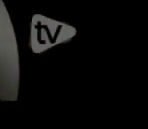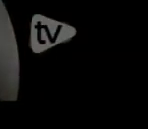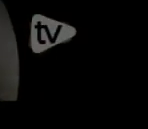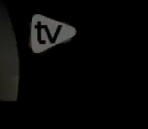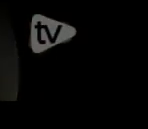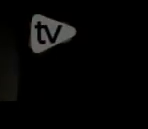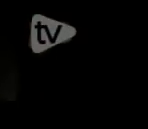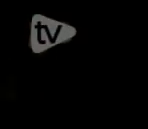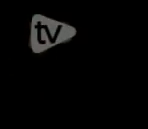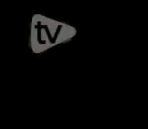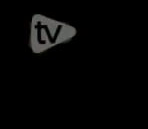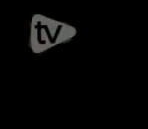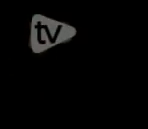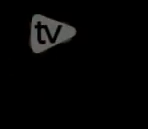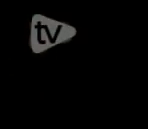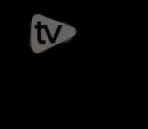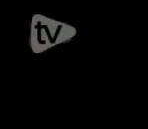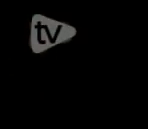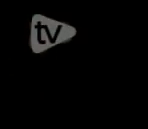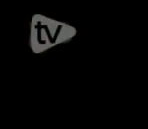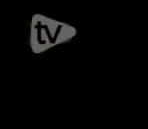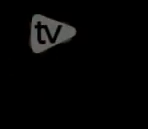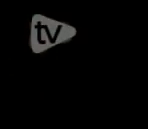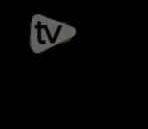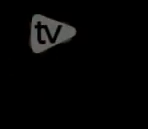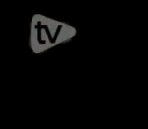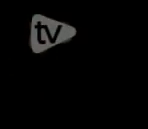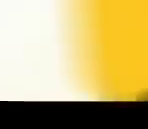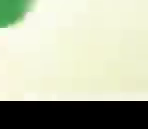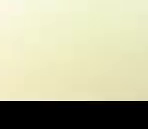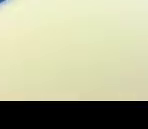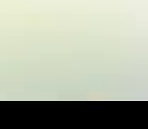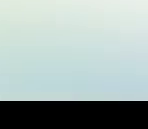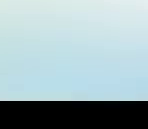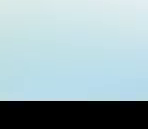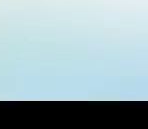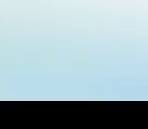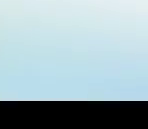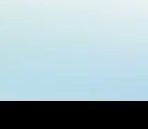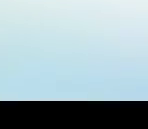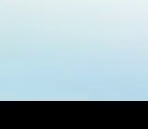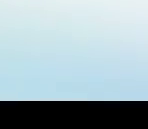Peligro. Este domingo a las 8 de la noche por Ecuador TV.